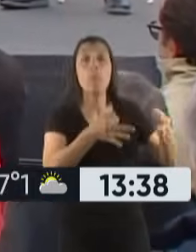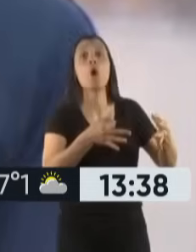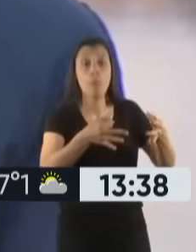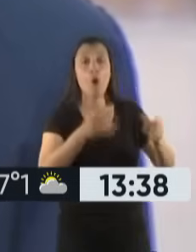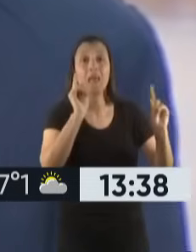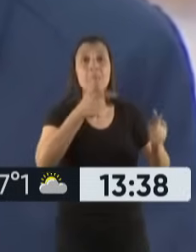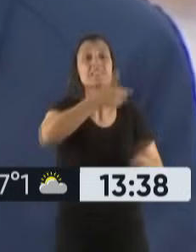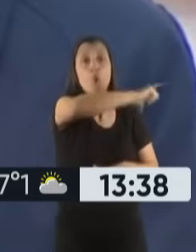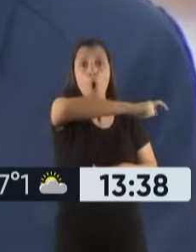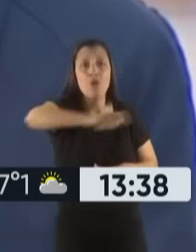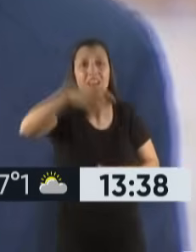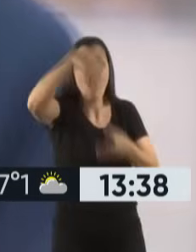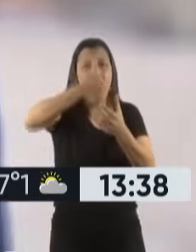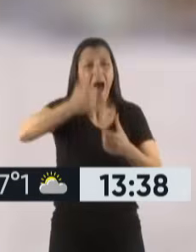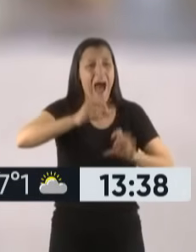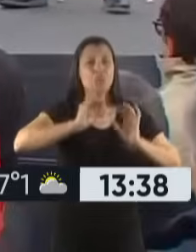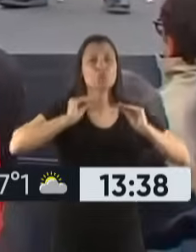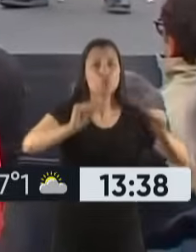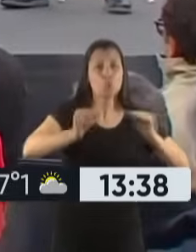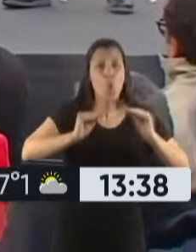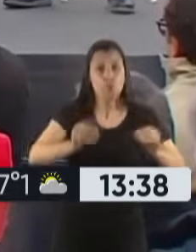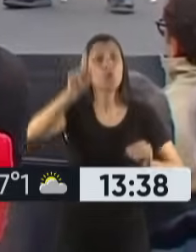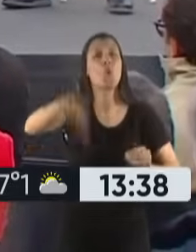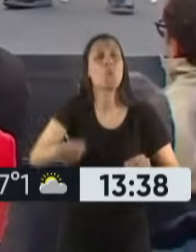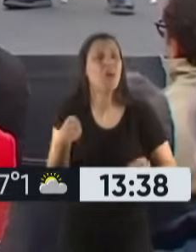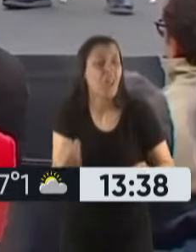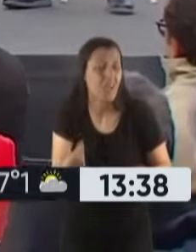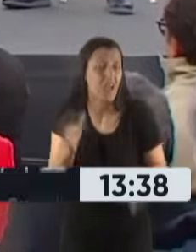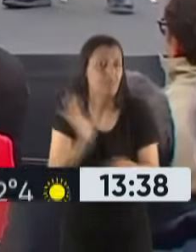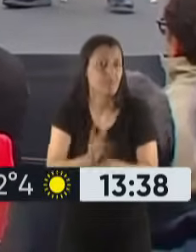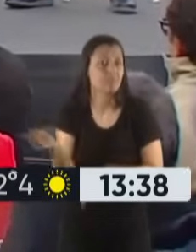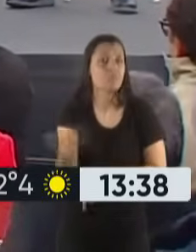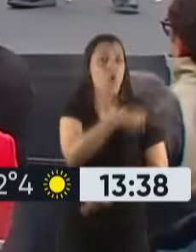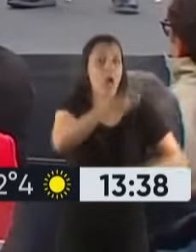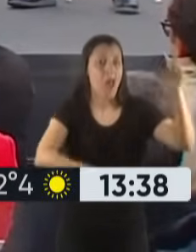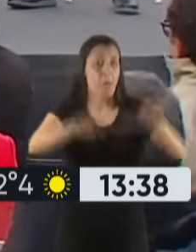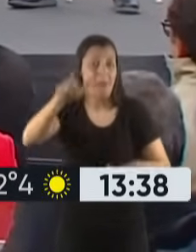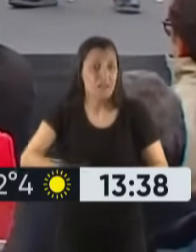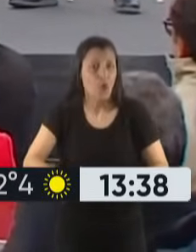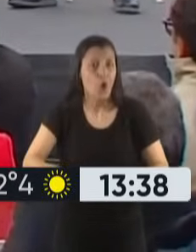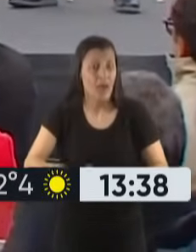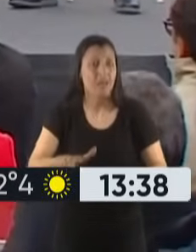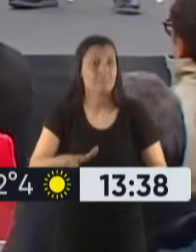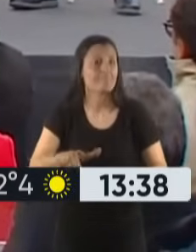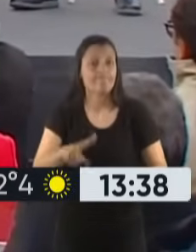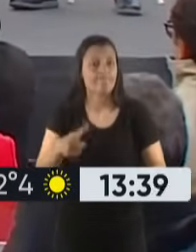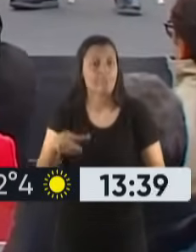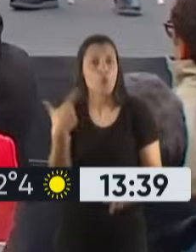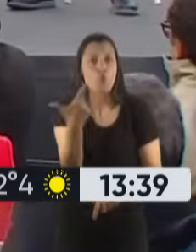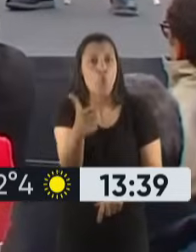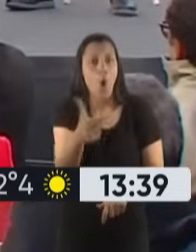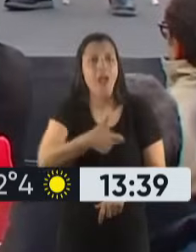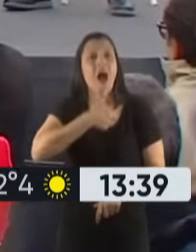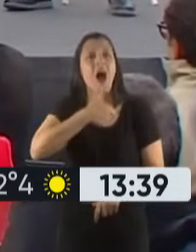río, lo que están haciendo es quitando la posibilidad de que nuestra gente tenga agua